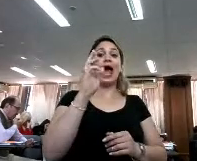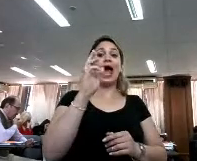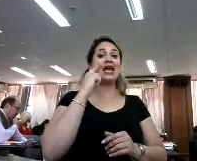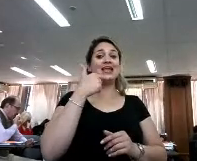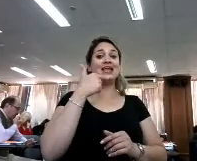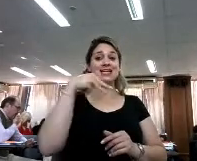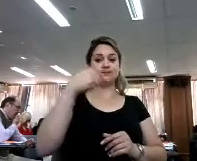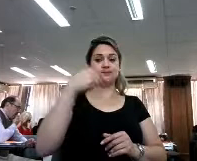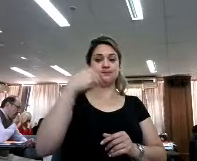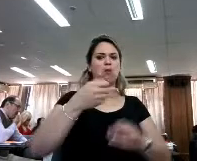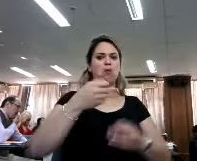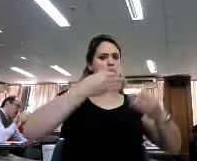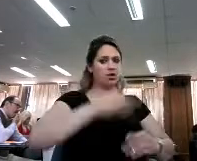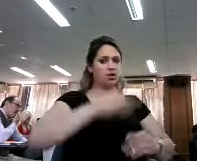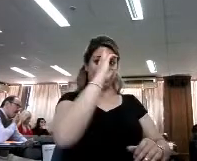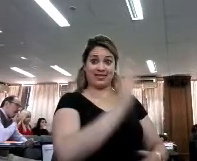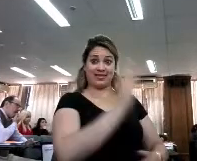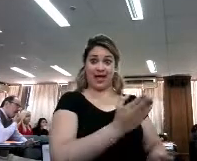muy seria y muy,